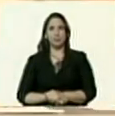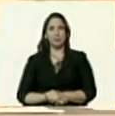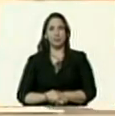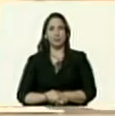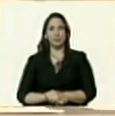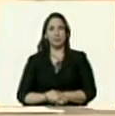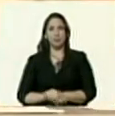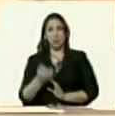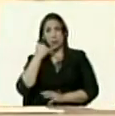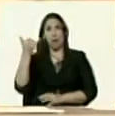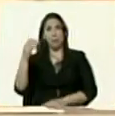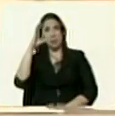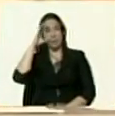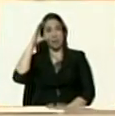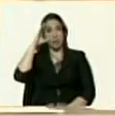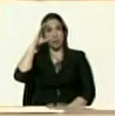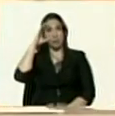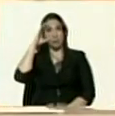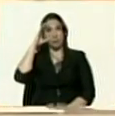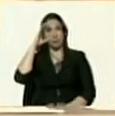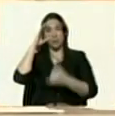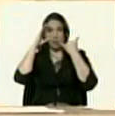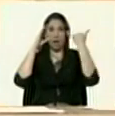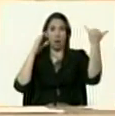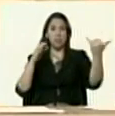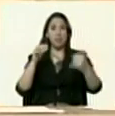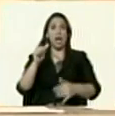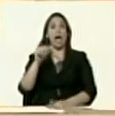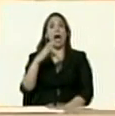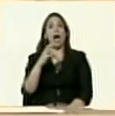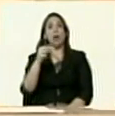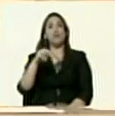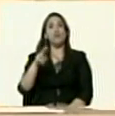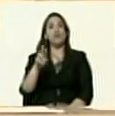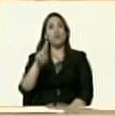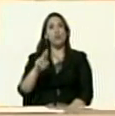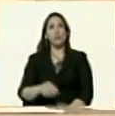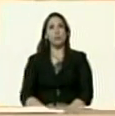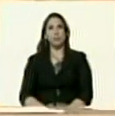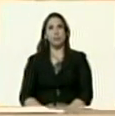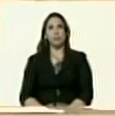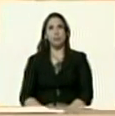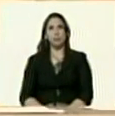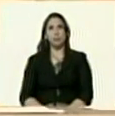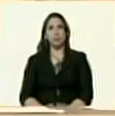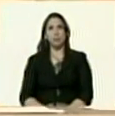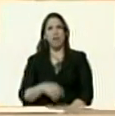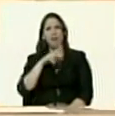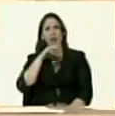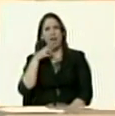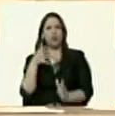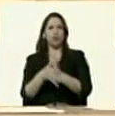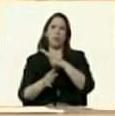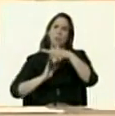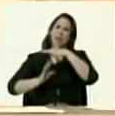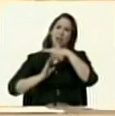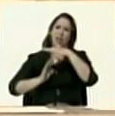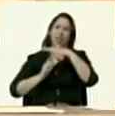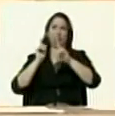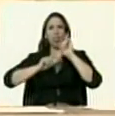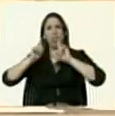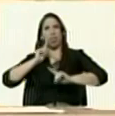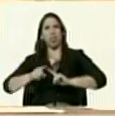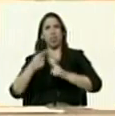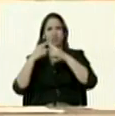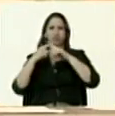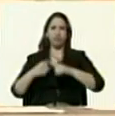Llámese a la Bachelet. Llámese a ACNUR. Se la pasan hablando que los migrantes, mintiendo,